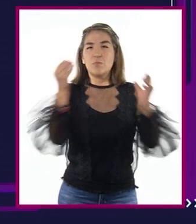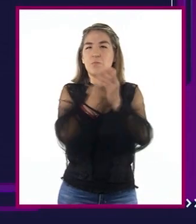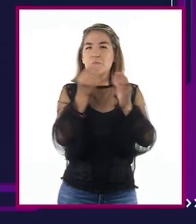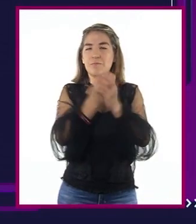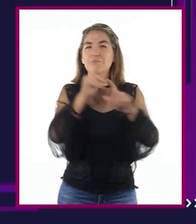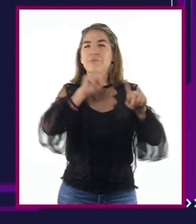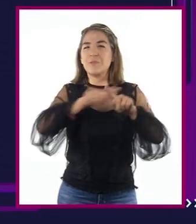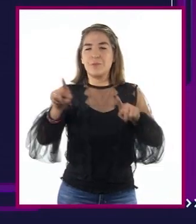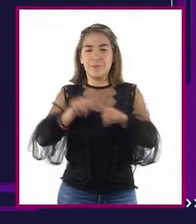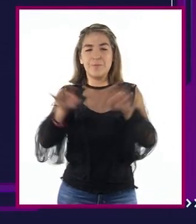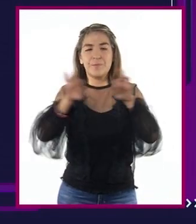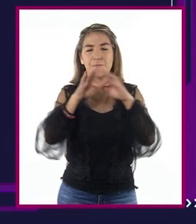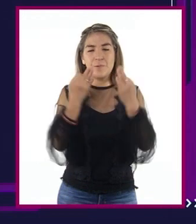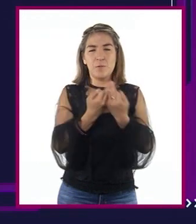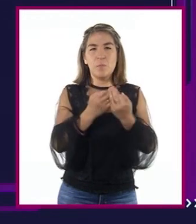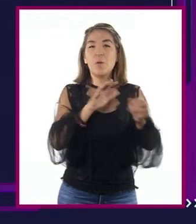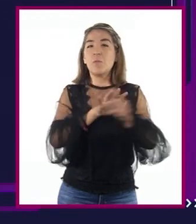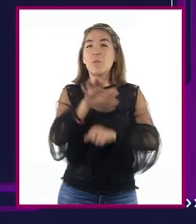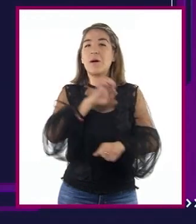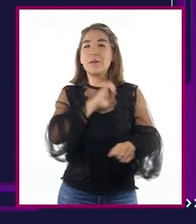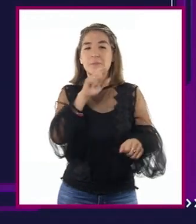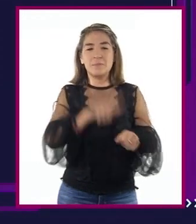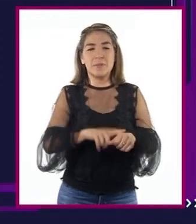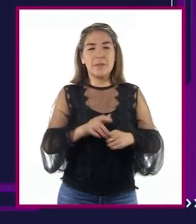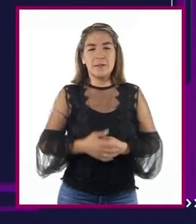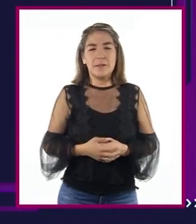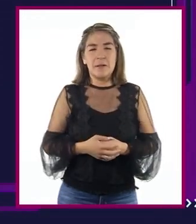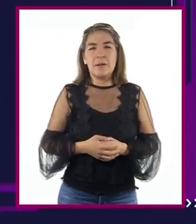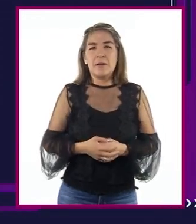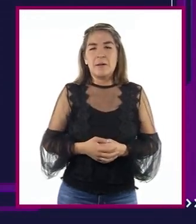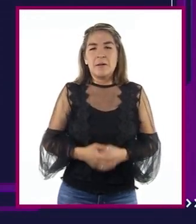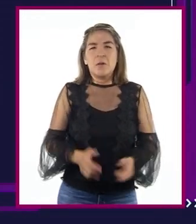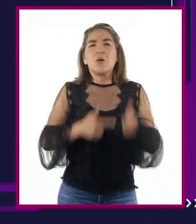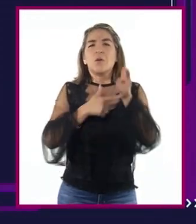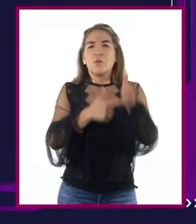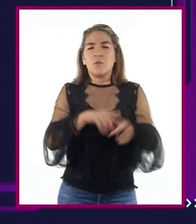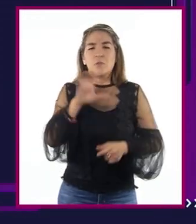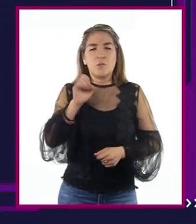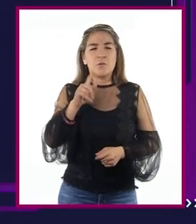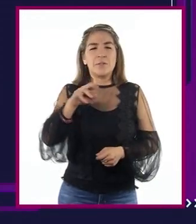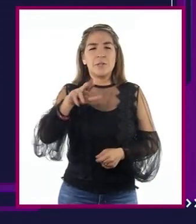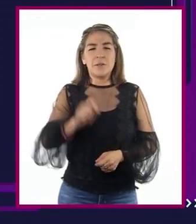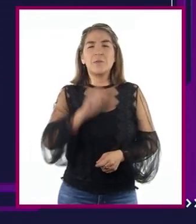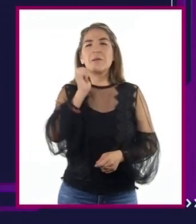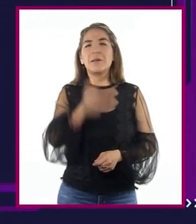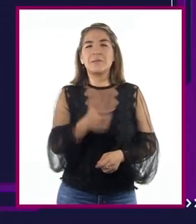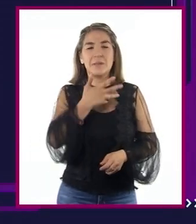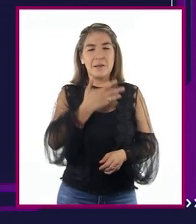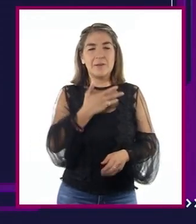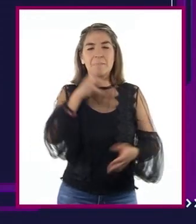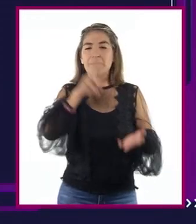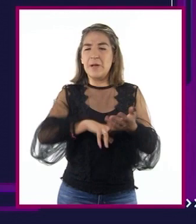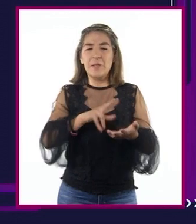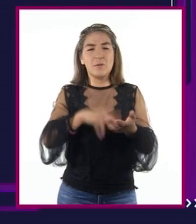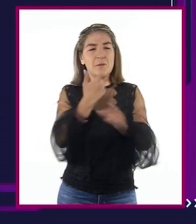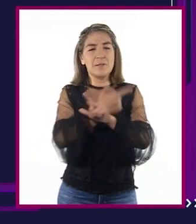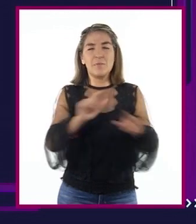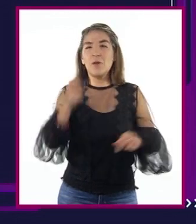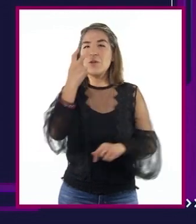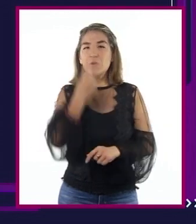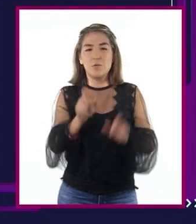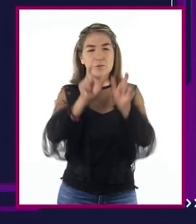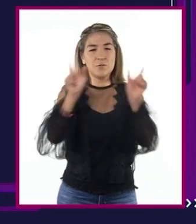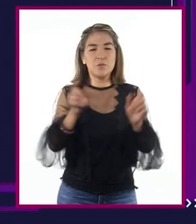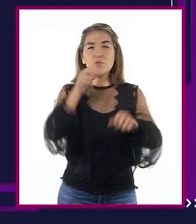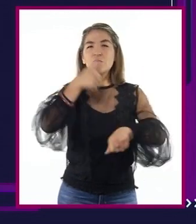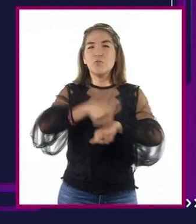modo. De manera específica, la variable continua es aquella que puede tomar cualquier valor entre dos valores